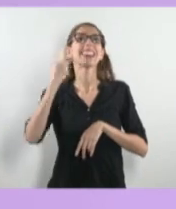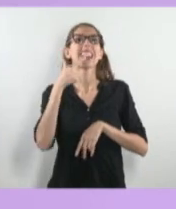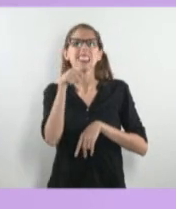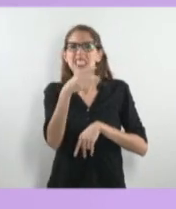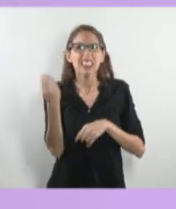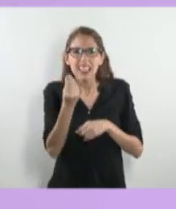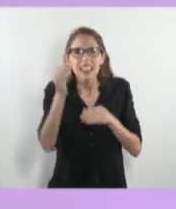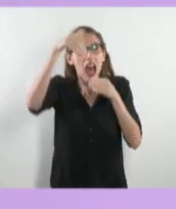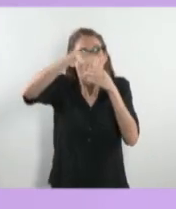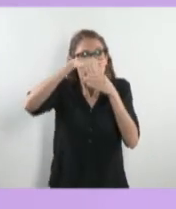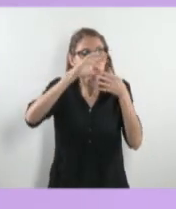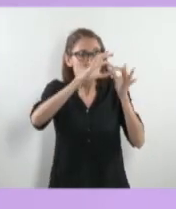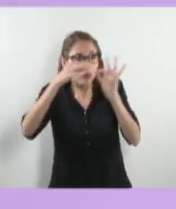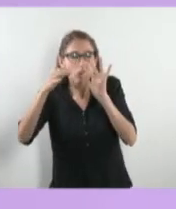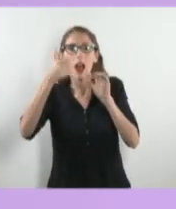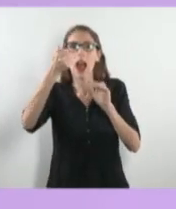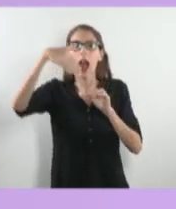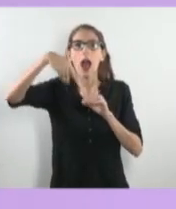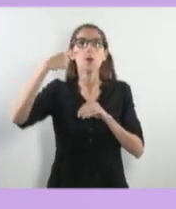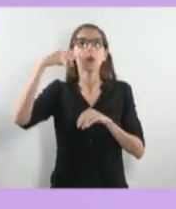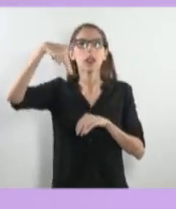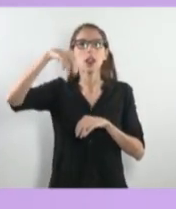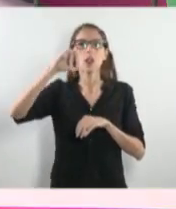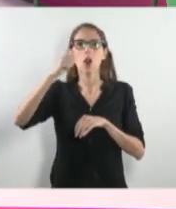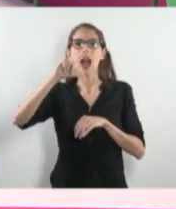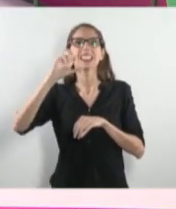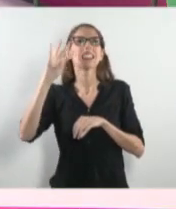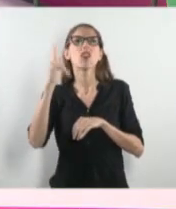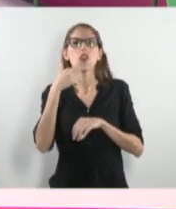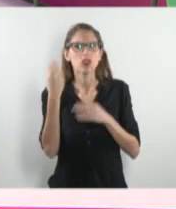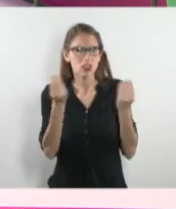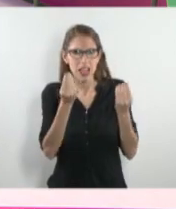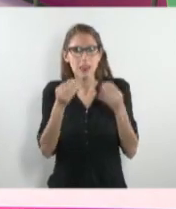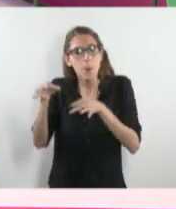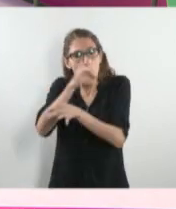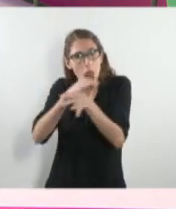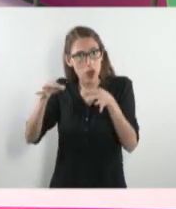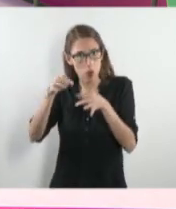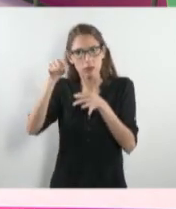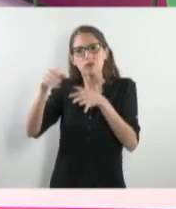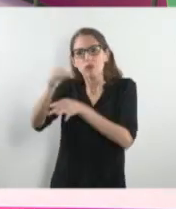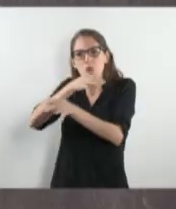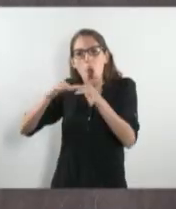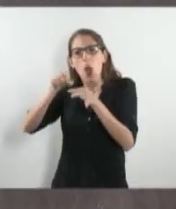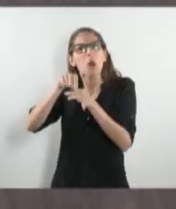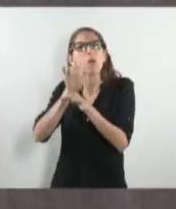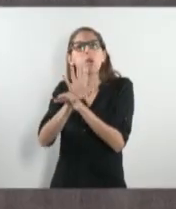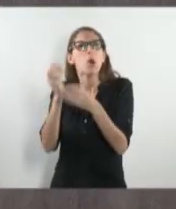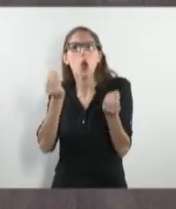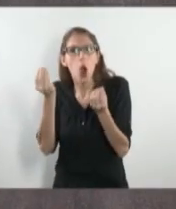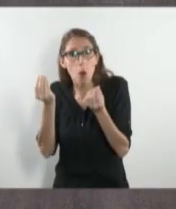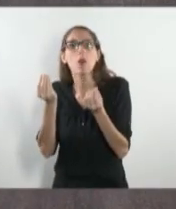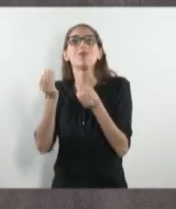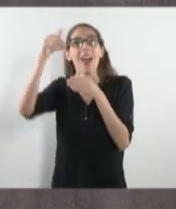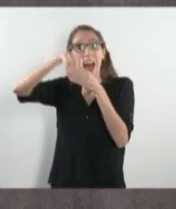por aminoácidos. Los aminoácidos son moléculas que van a estar caracterizadas por tener justamente un